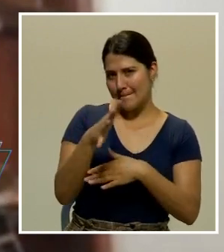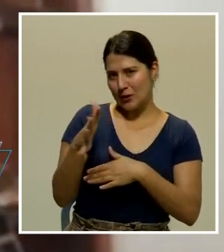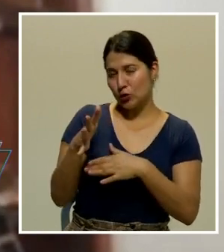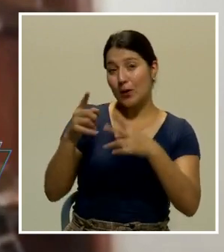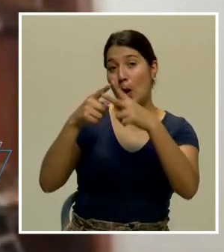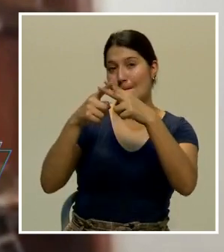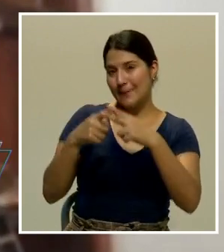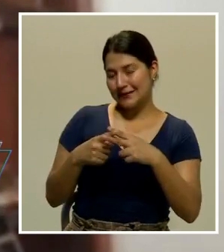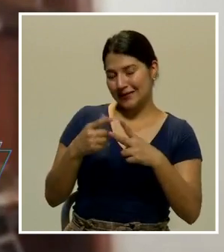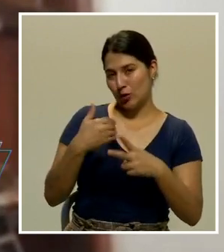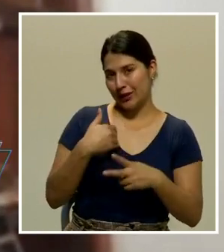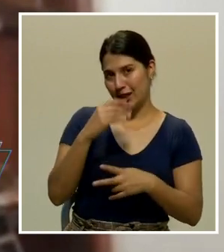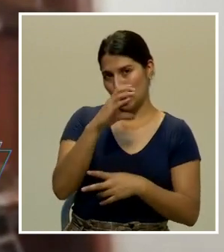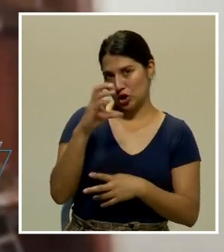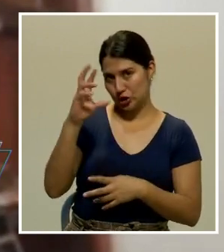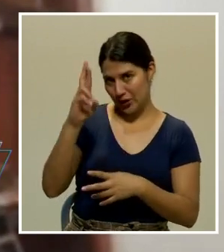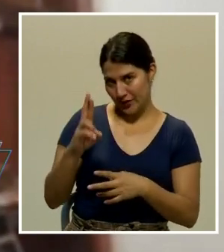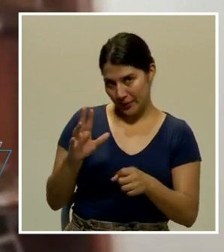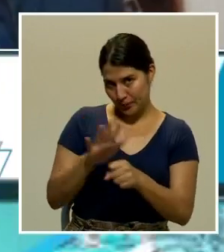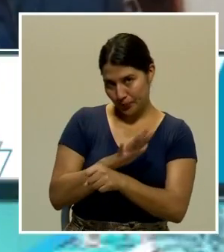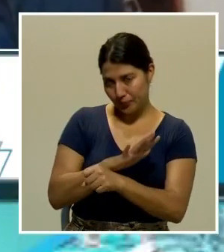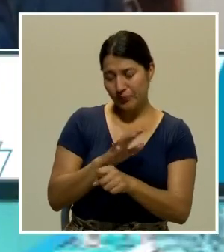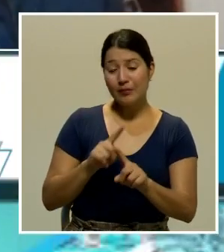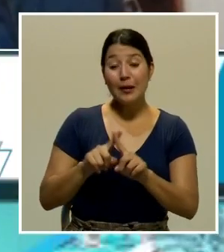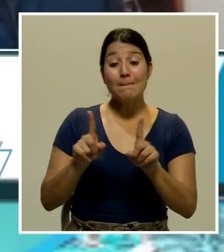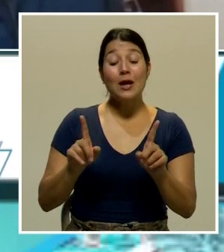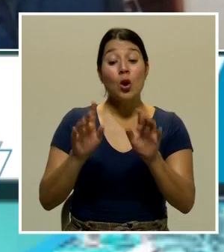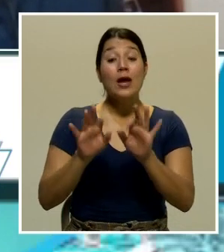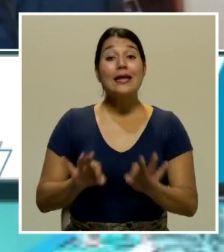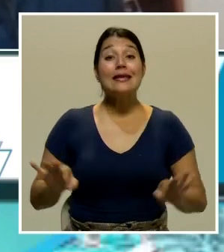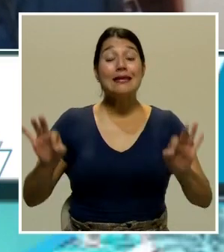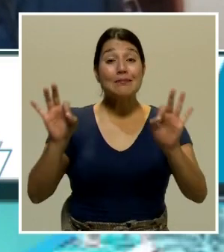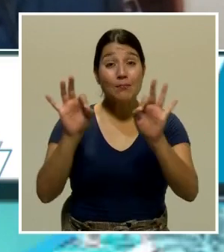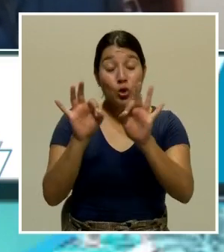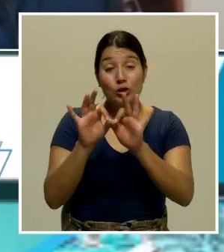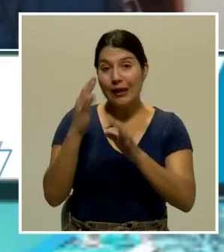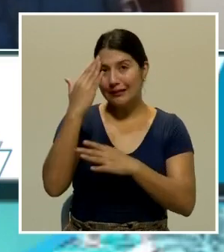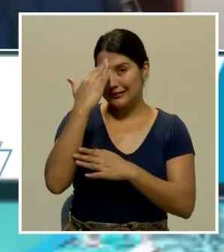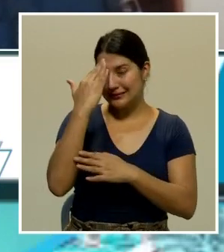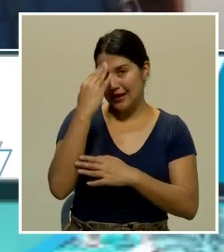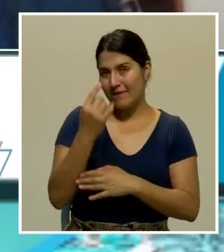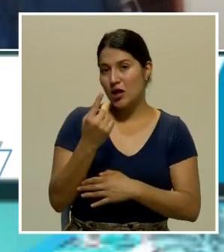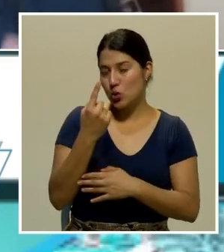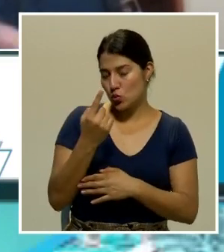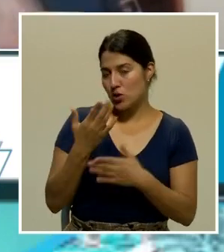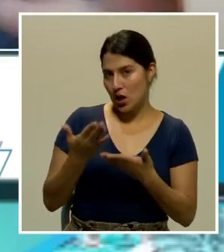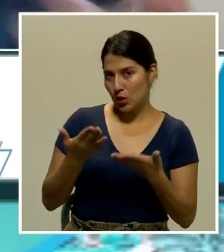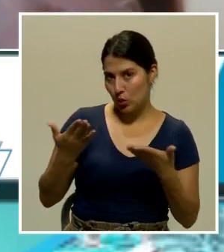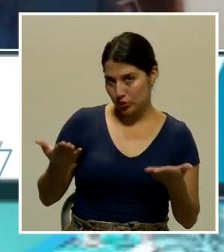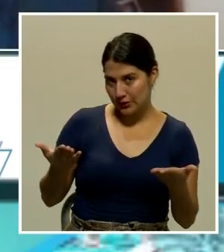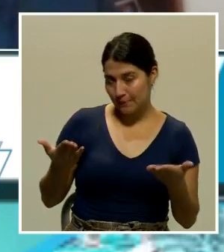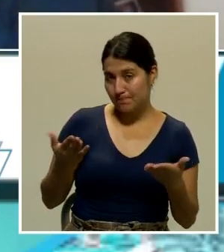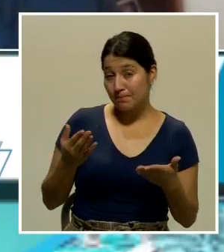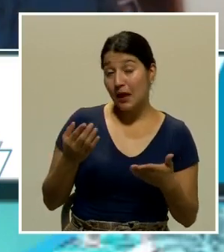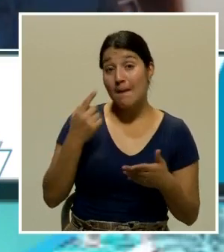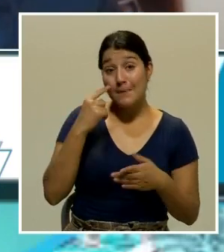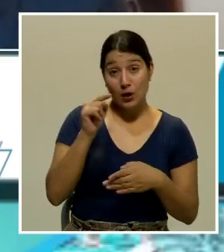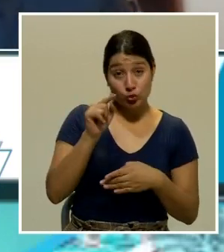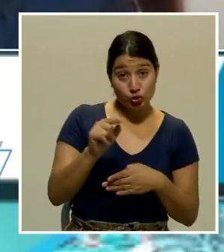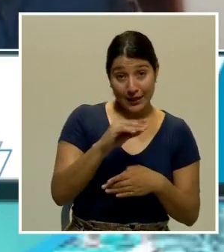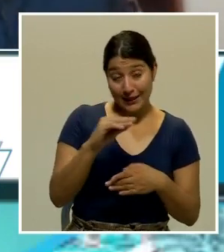total. Pero es importante que tengamos en consideración una cosa, don Ernesto, aquí y todos los